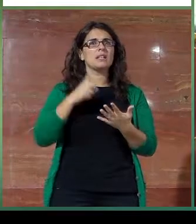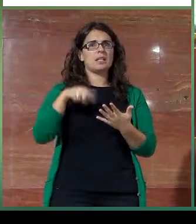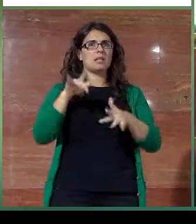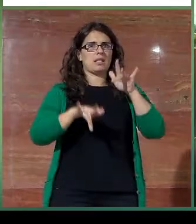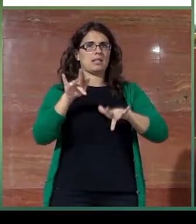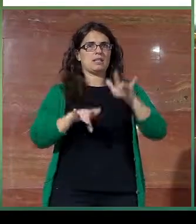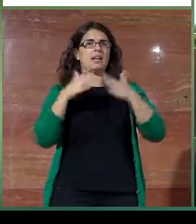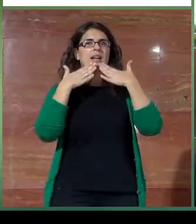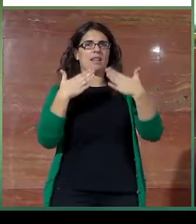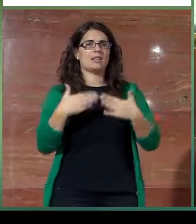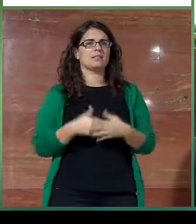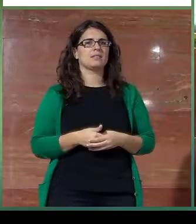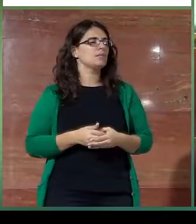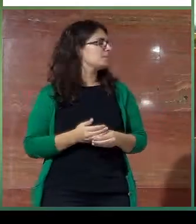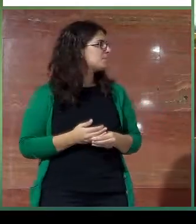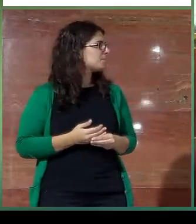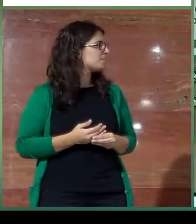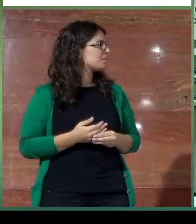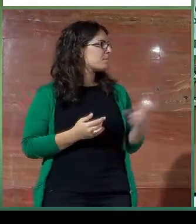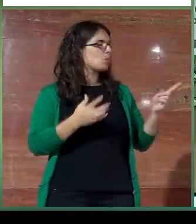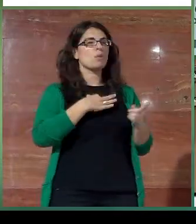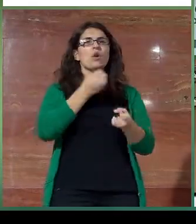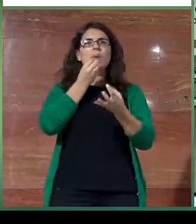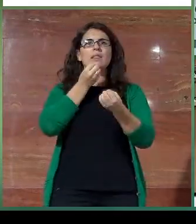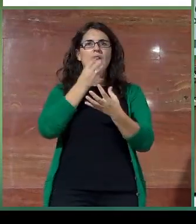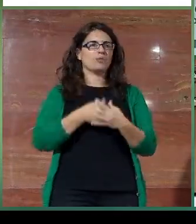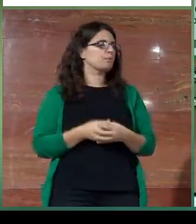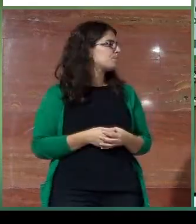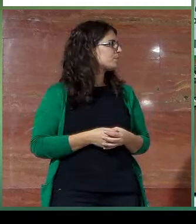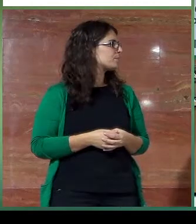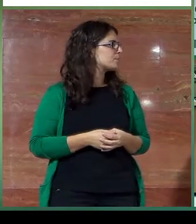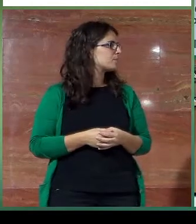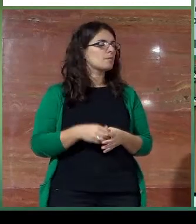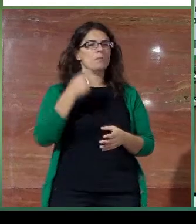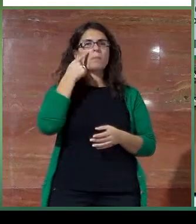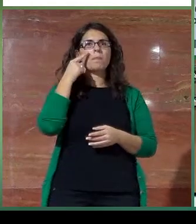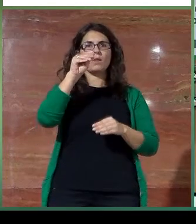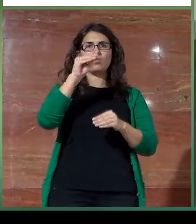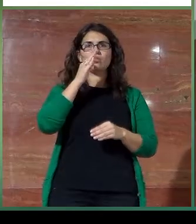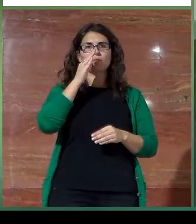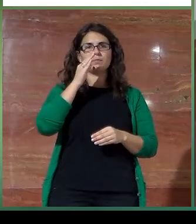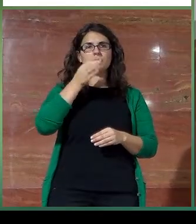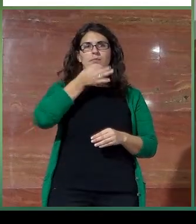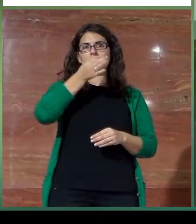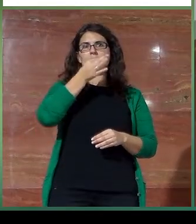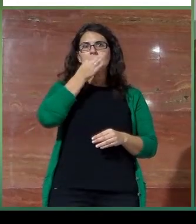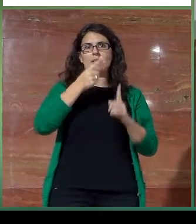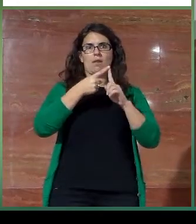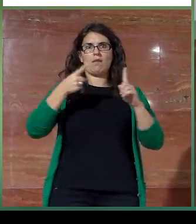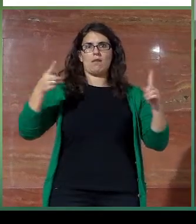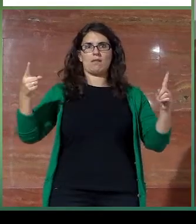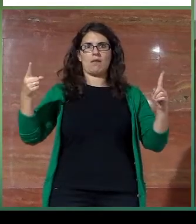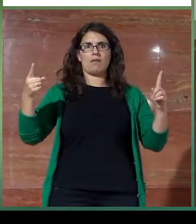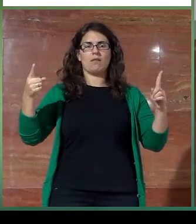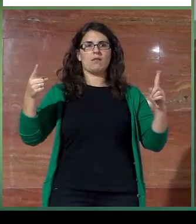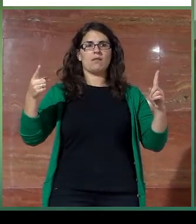tipógrafos. Sí, Muchas Fernando. gracias. ¿Puedo hacer un Gracias. comentario? Sí, Vamos sí. a ver, de tu intervención larga, y